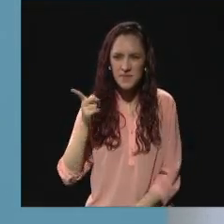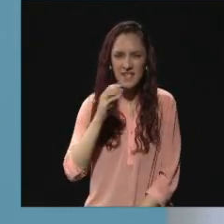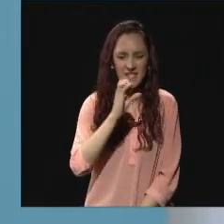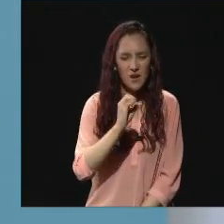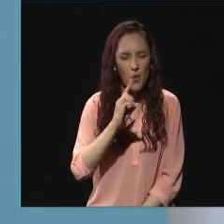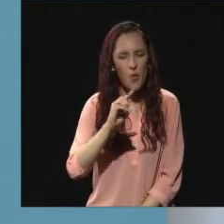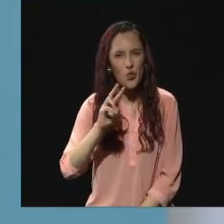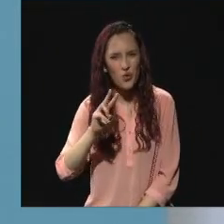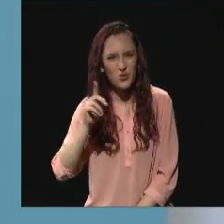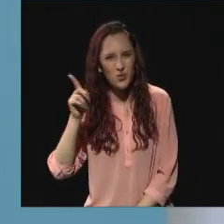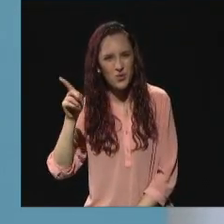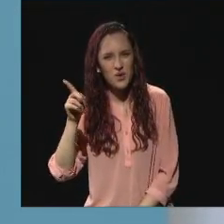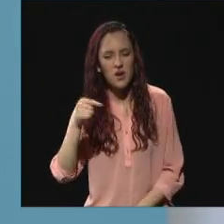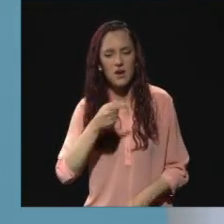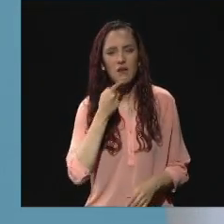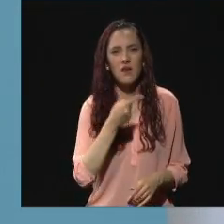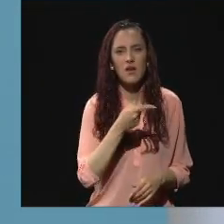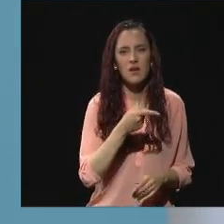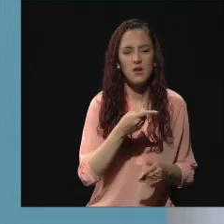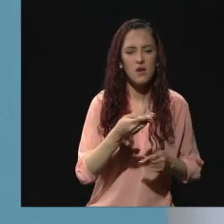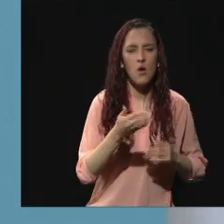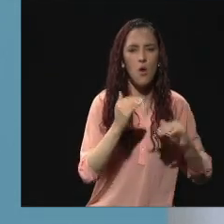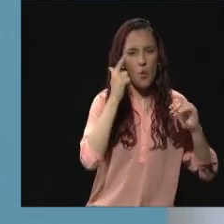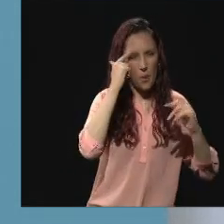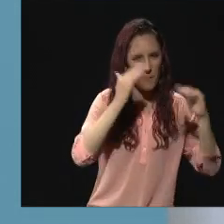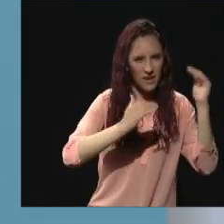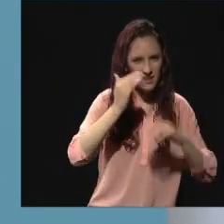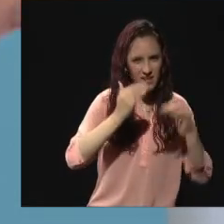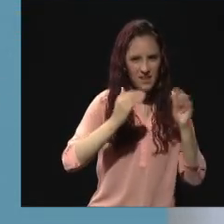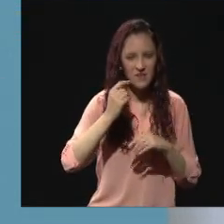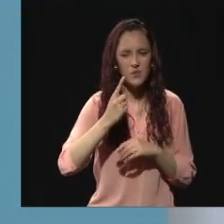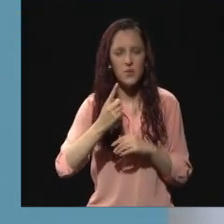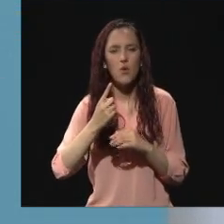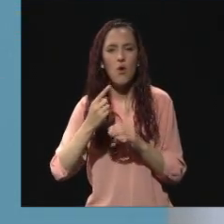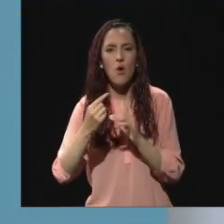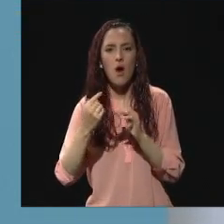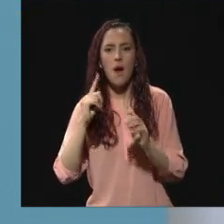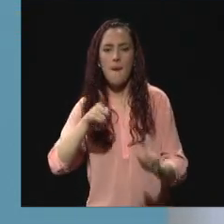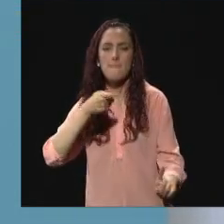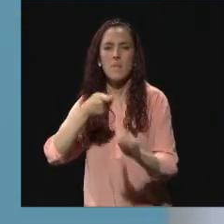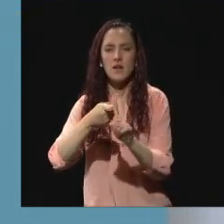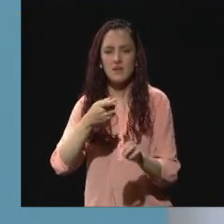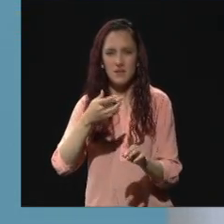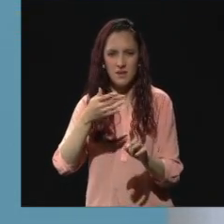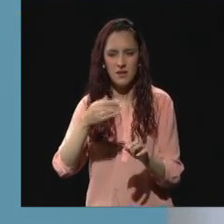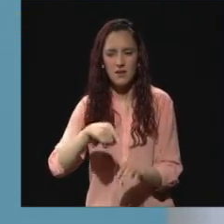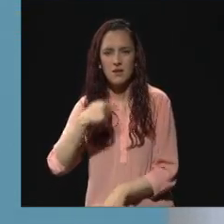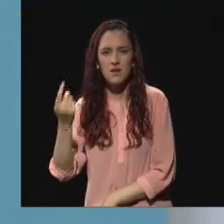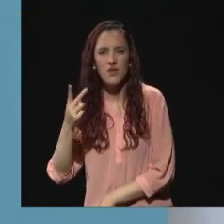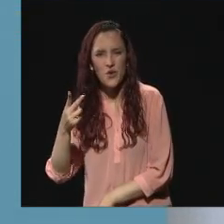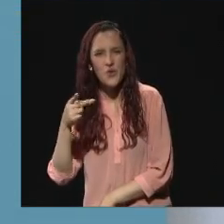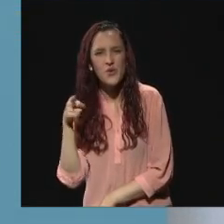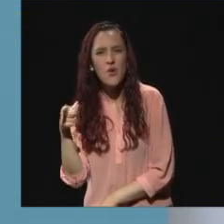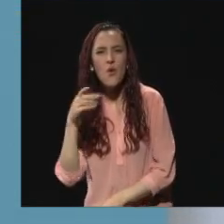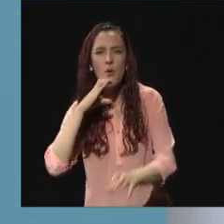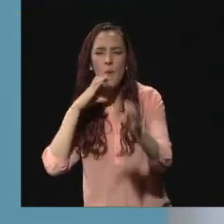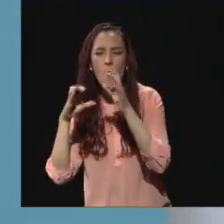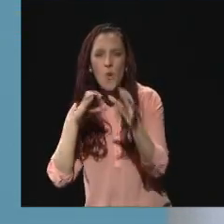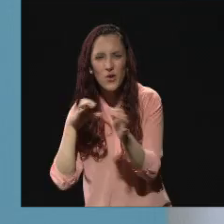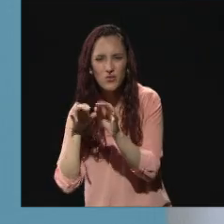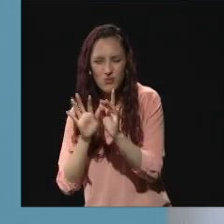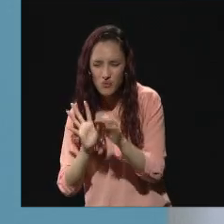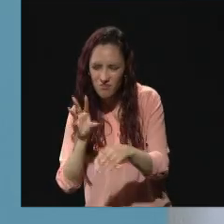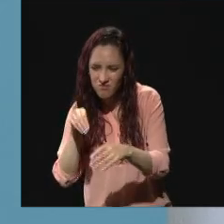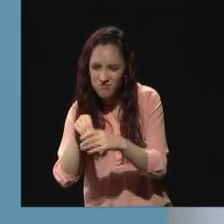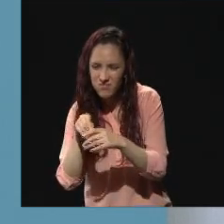series donde dice que son competencia a las dos que es una amenaza y la tres que no son telecomunicaciones no son para ellos a comunicaciones electrónicas